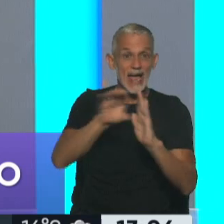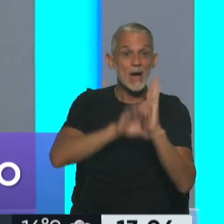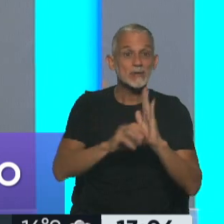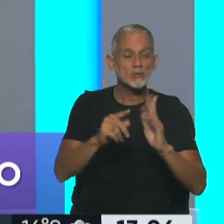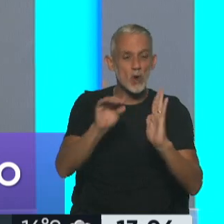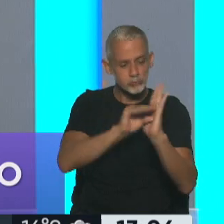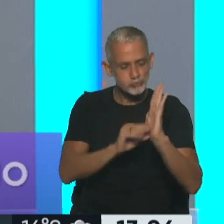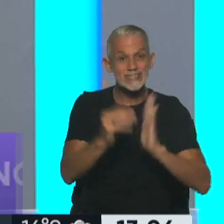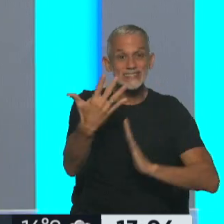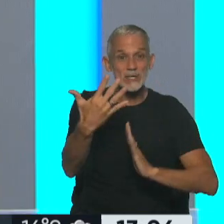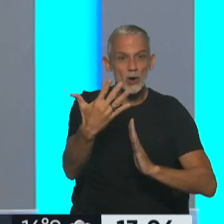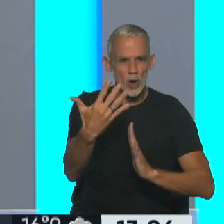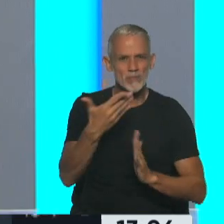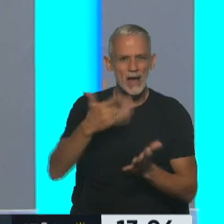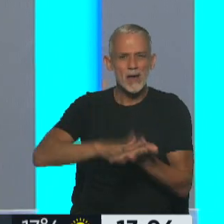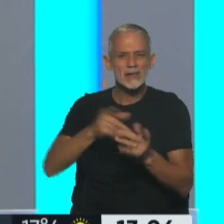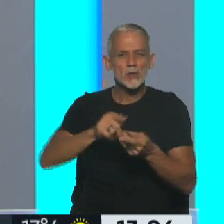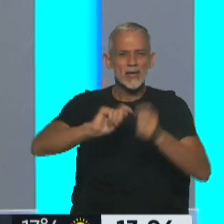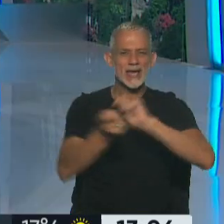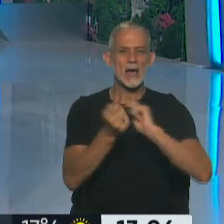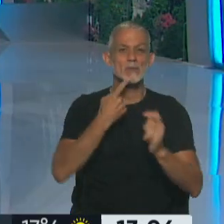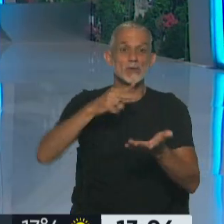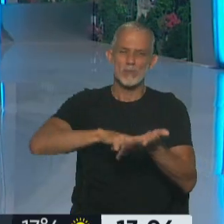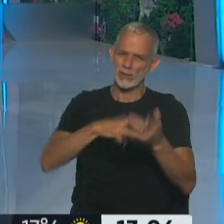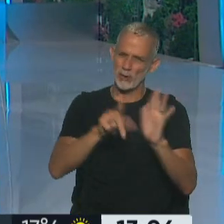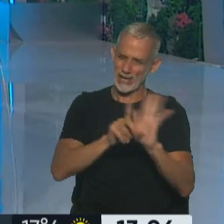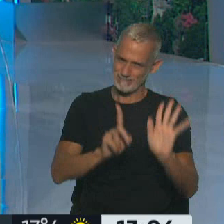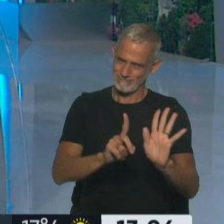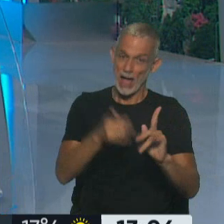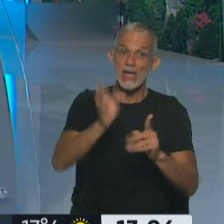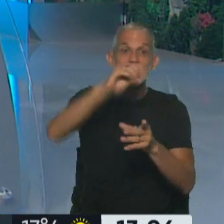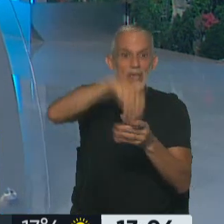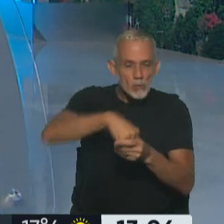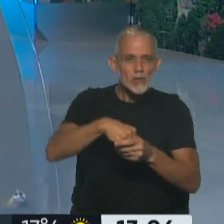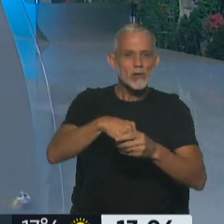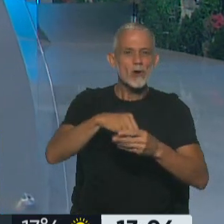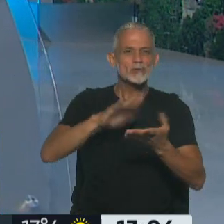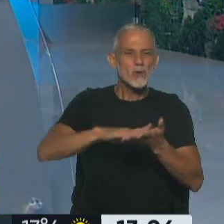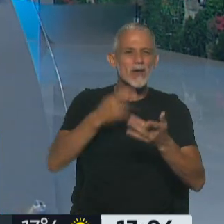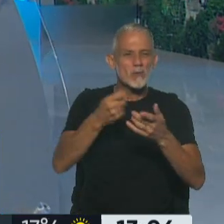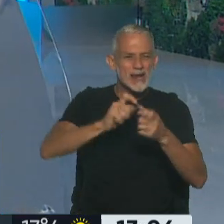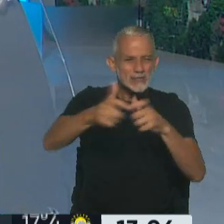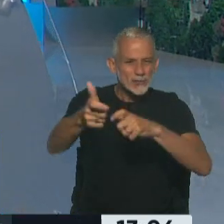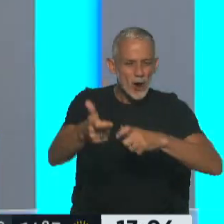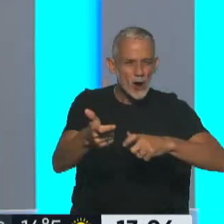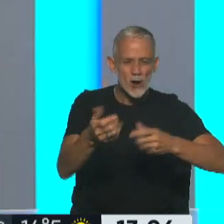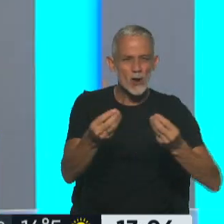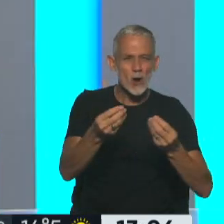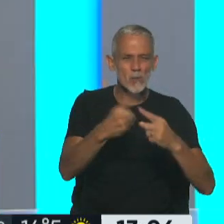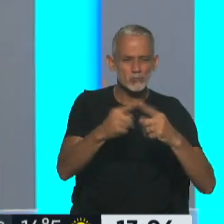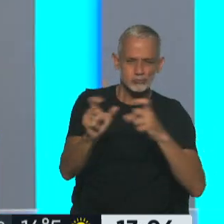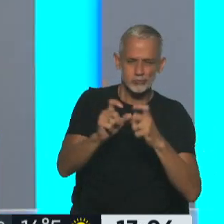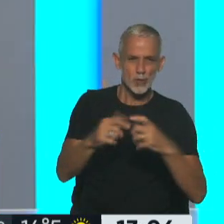5, hablaba sobre reformas fiscales. Ahí estaba incluido el tema de la movilidad jubilatoria, algo que a